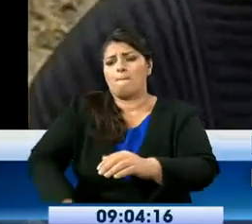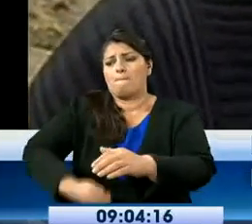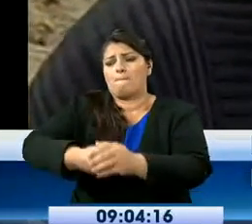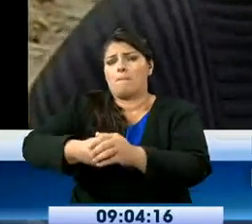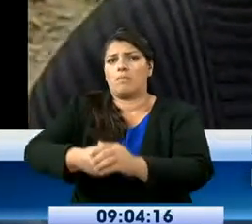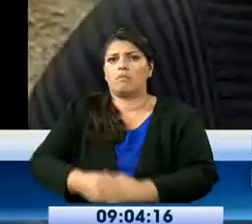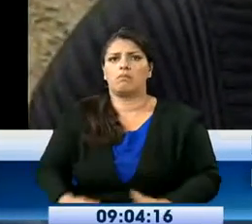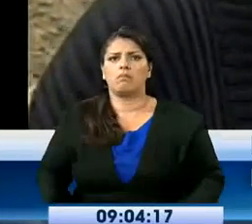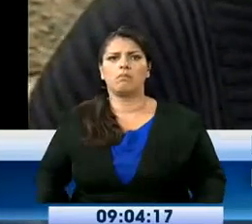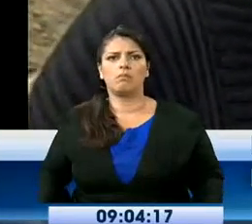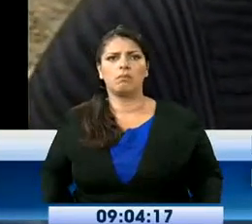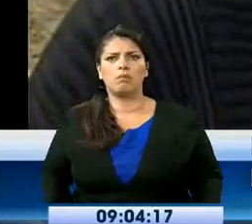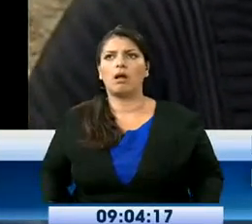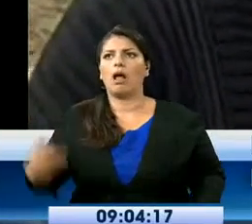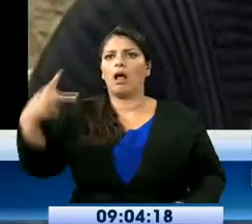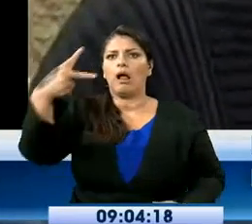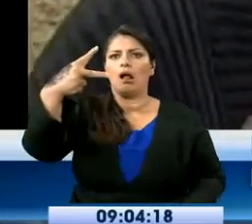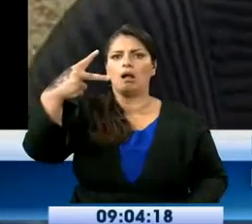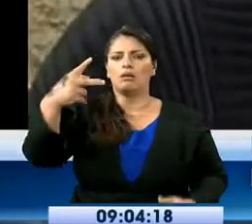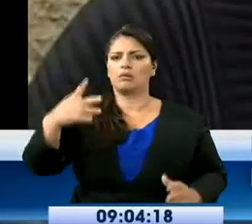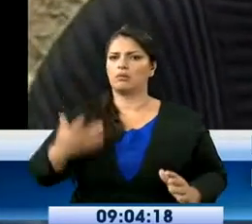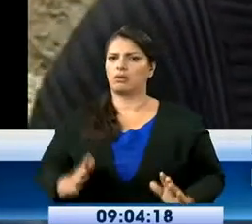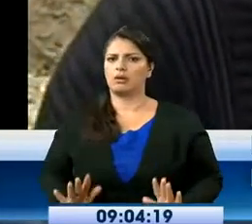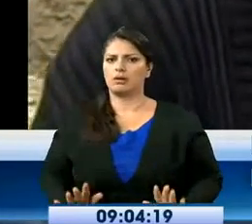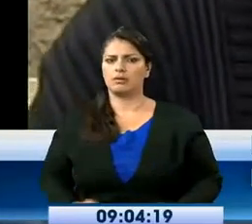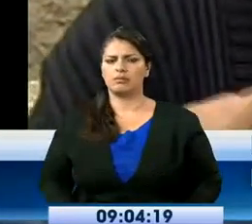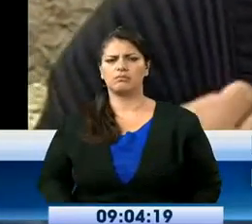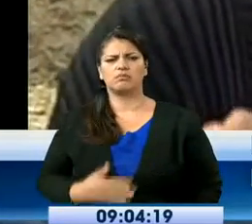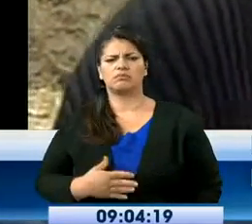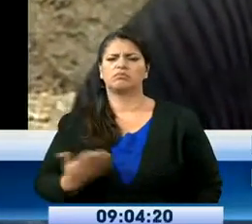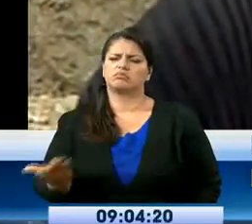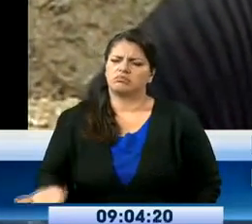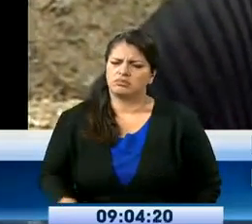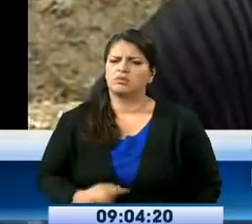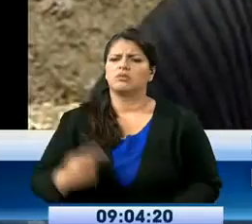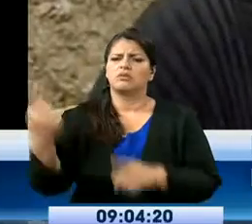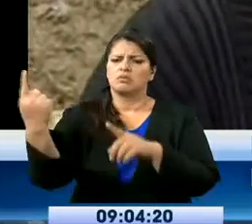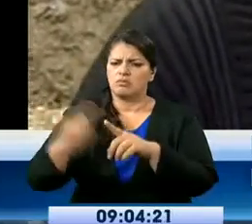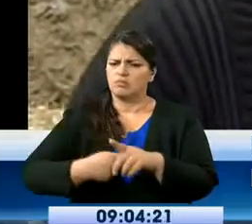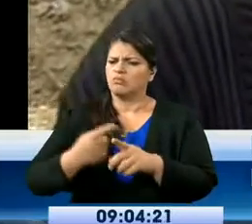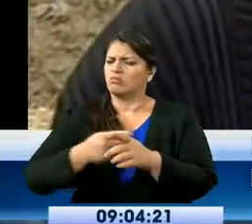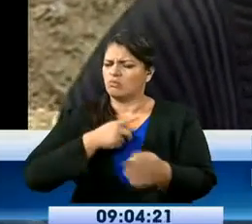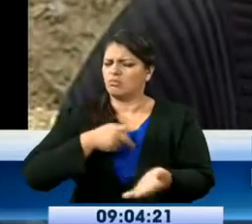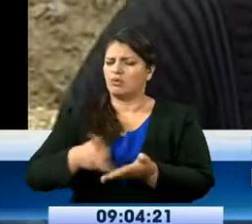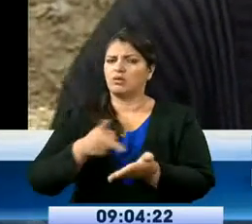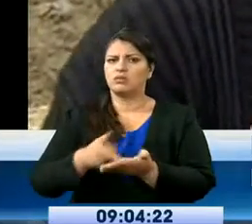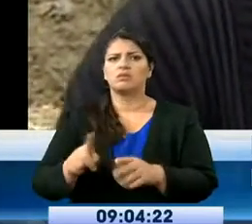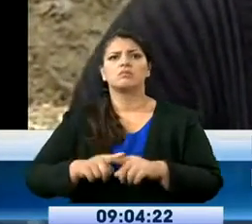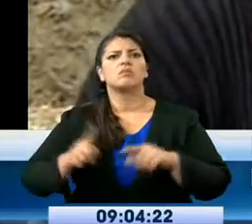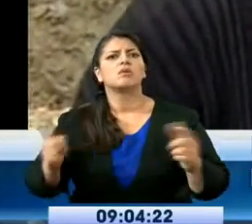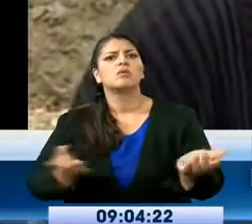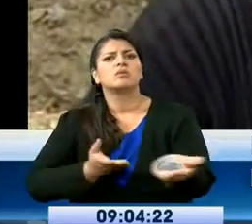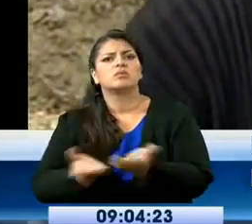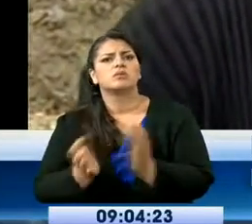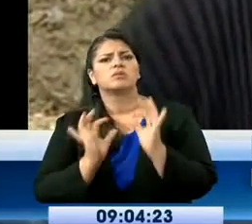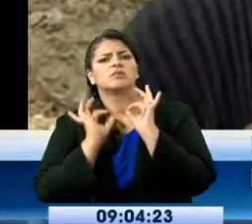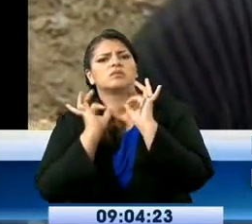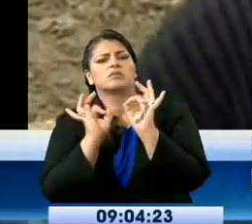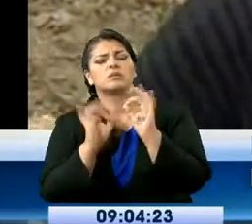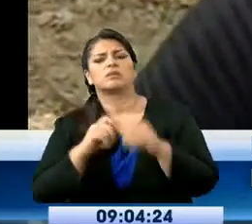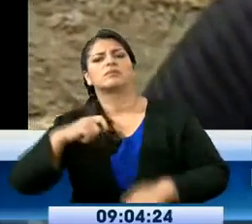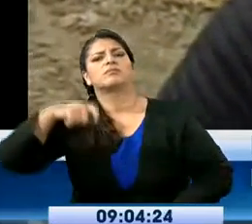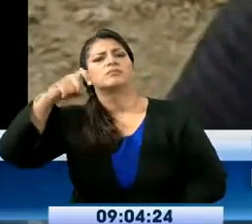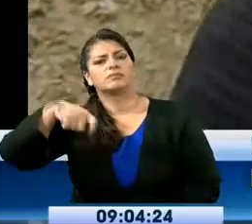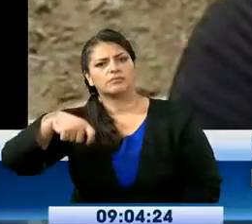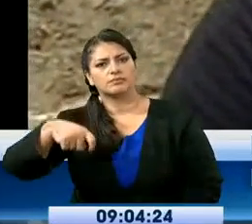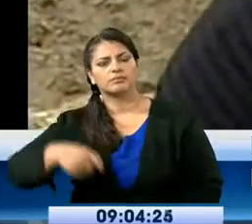no nos cortan. O sea, queremos que nos cobren, pero que nos cobren lo que es, que nos den el servicio, en realidad el servicio que